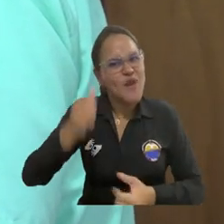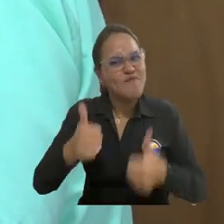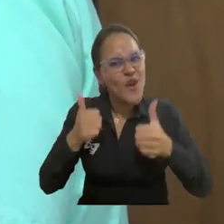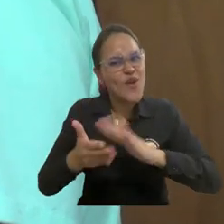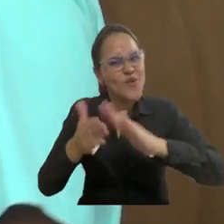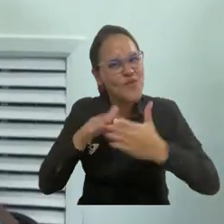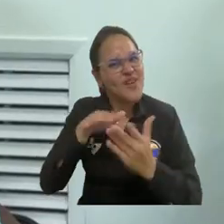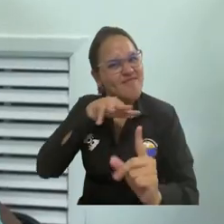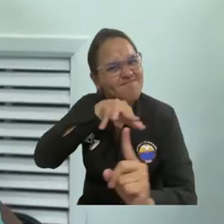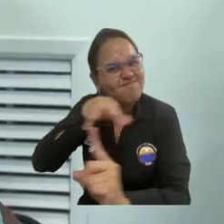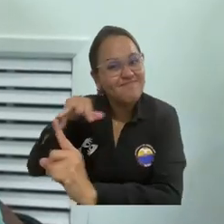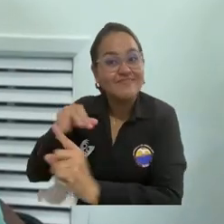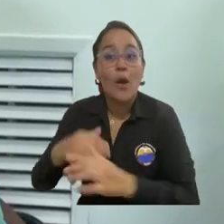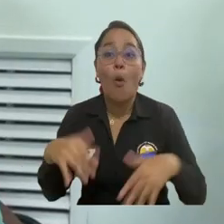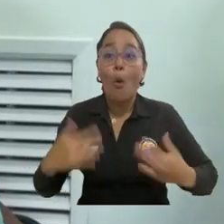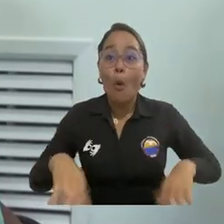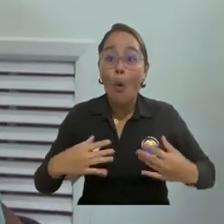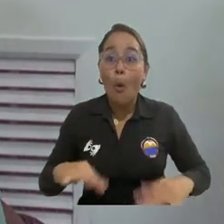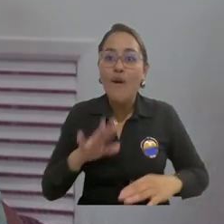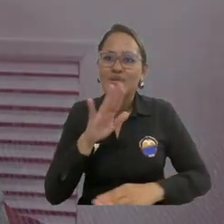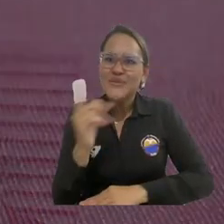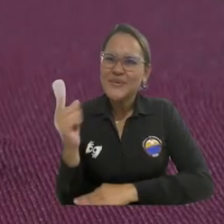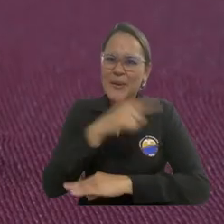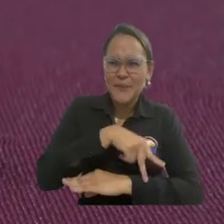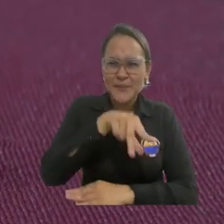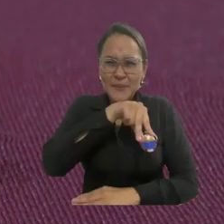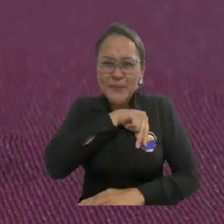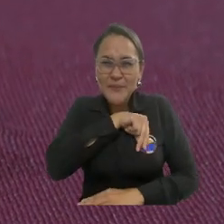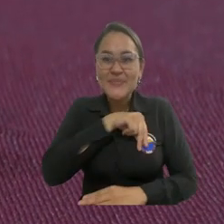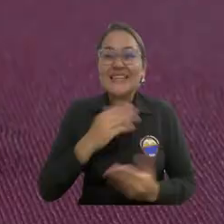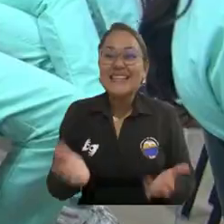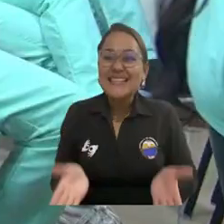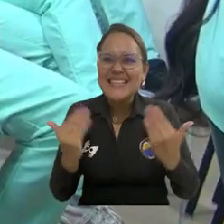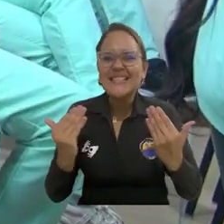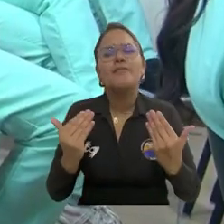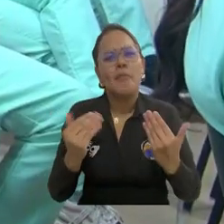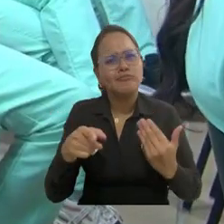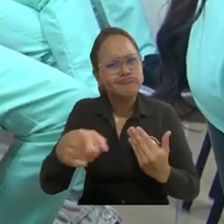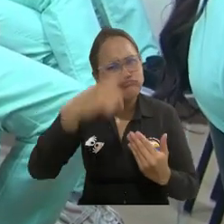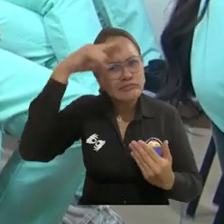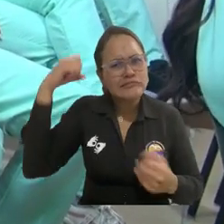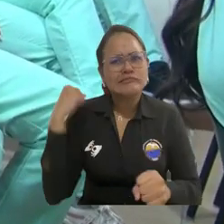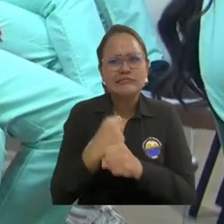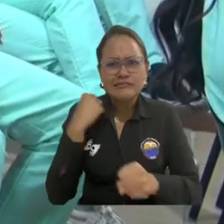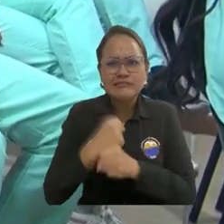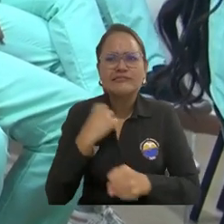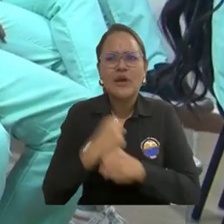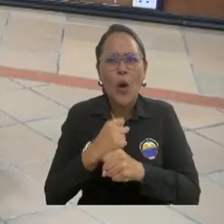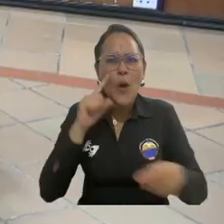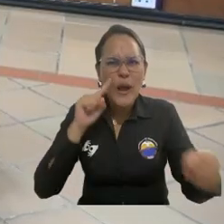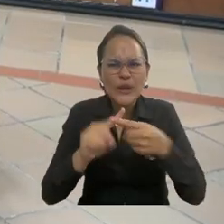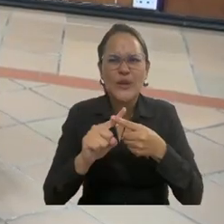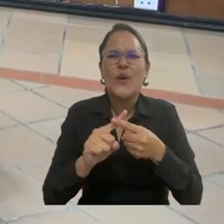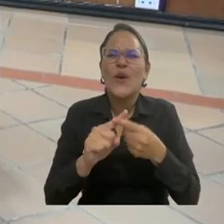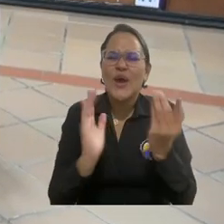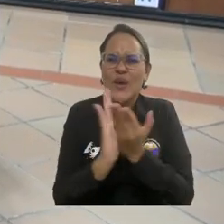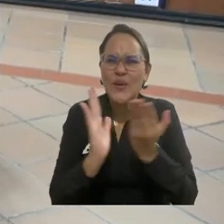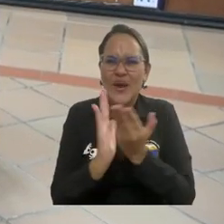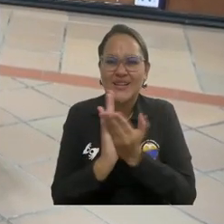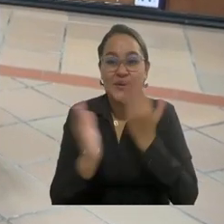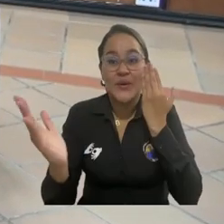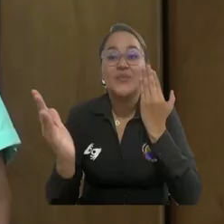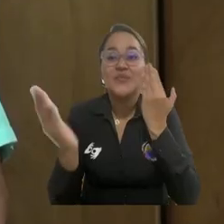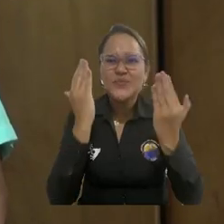está necesitando. Con este acto no solo se destaca el arduo trabajo y dedicación de estos jóvenes hacia la educación rural, sino que